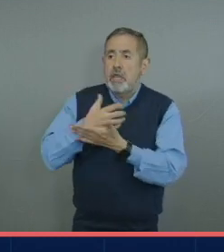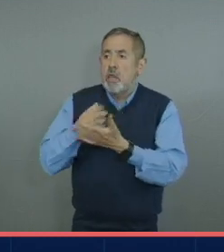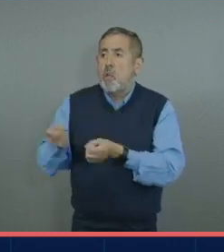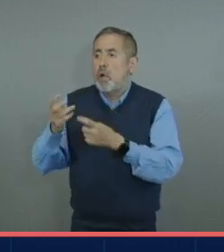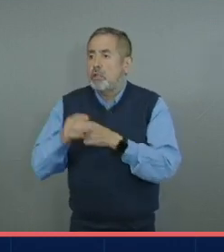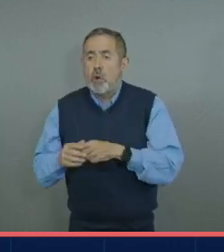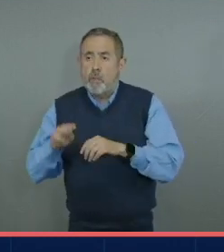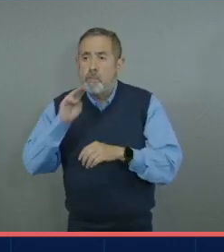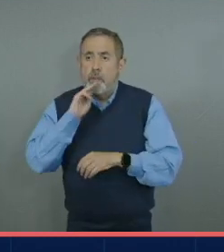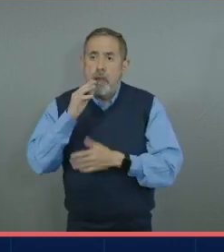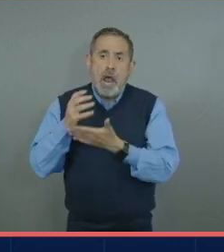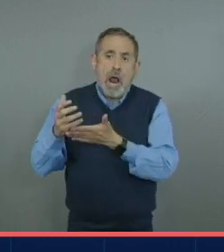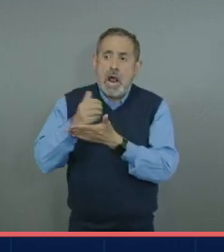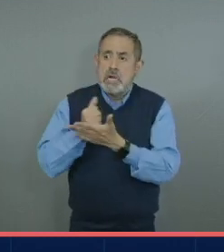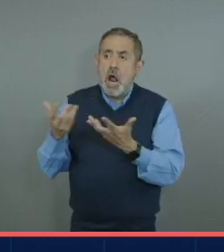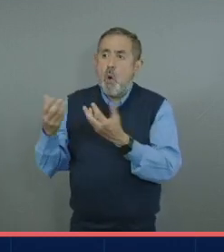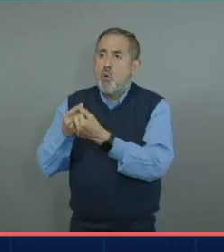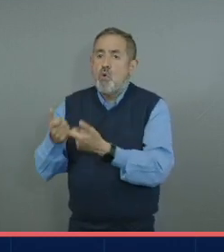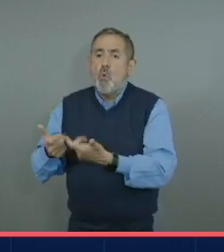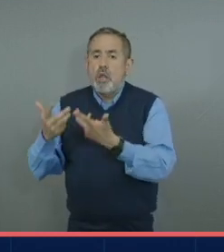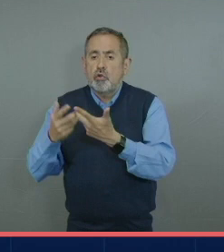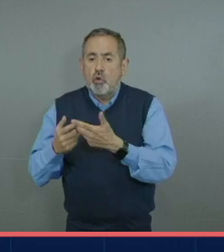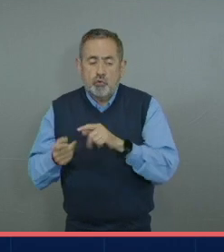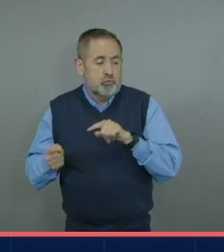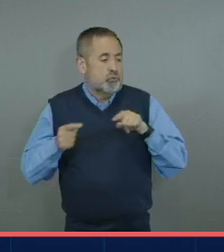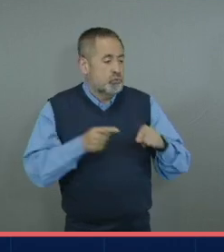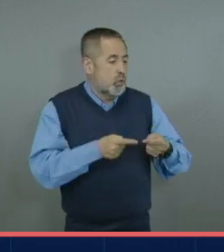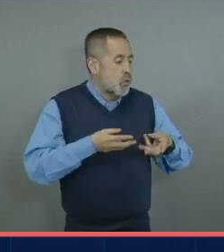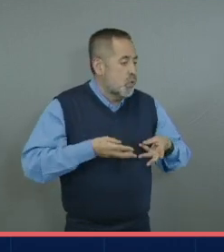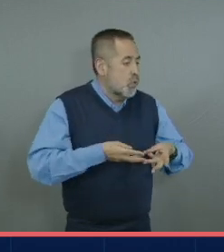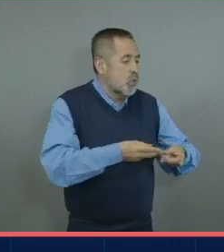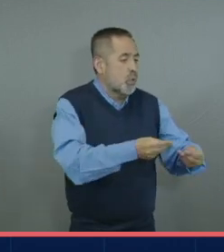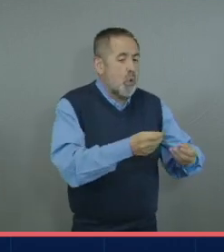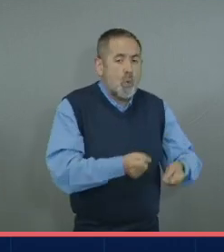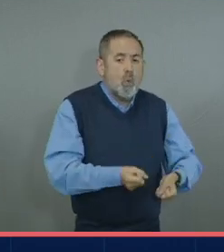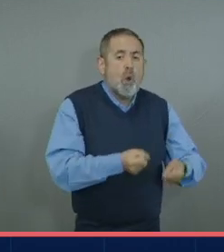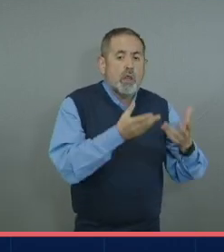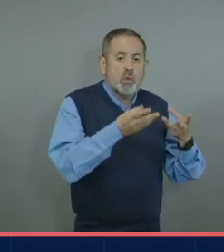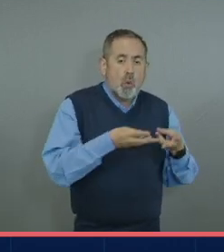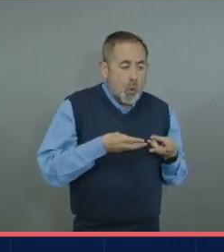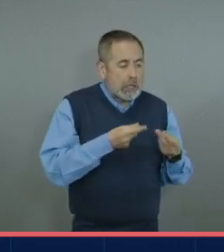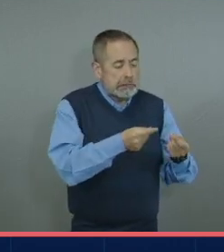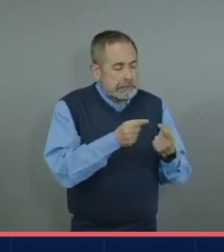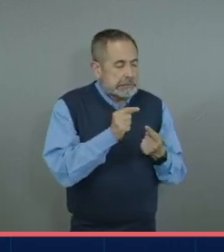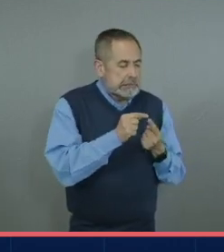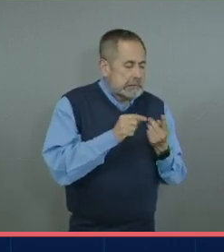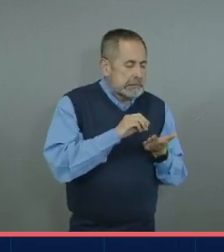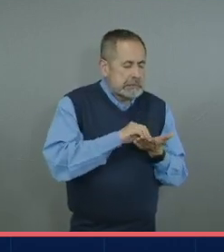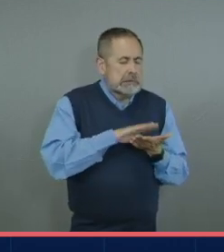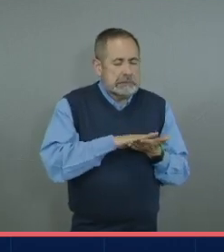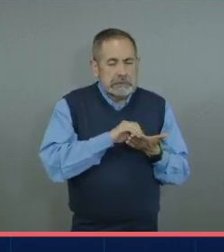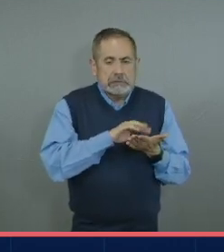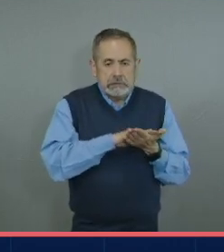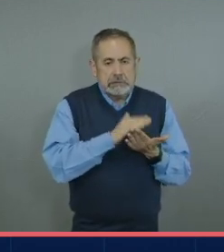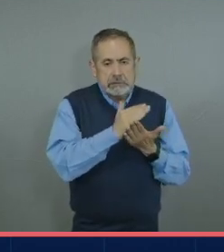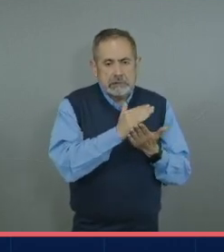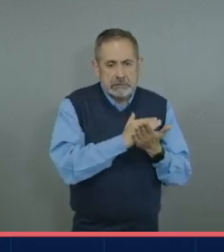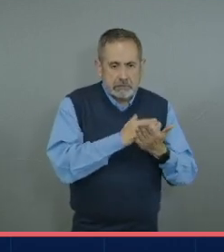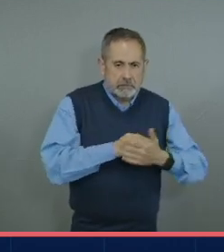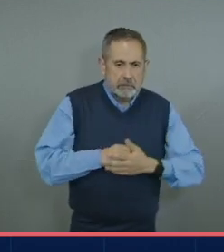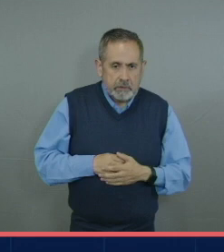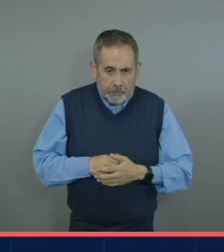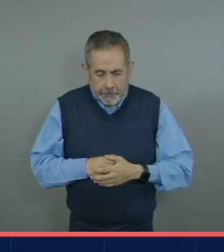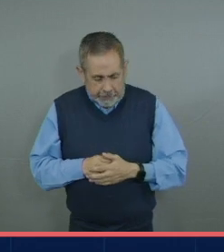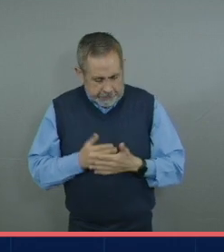gana mamá? Y saber siempre cuánto gano, pero también siempre cuánto gasto. Y también,